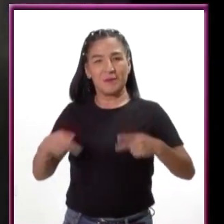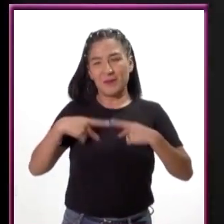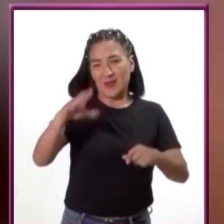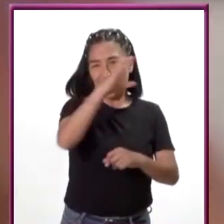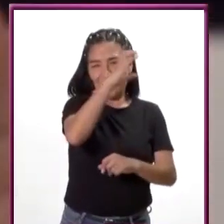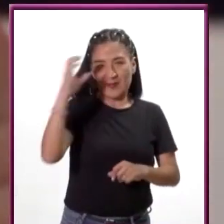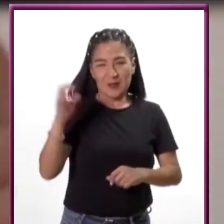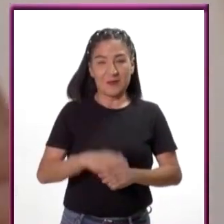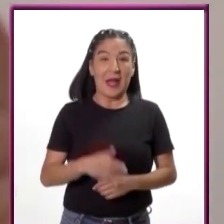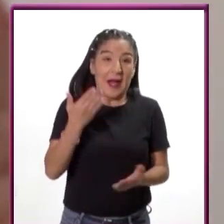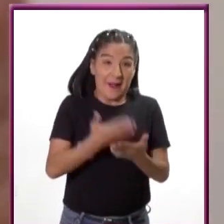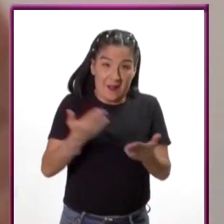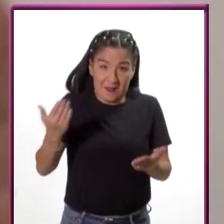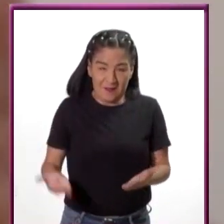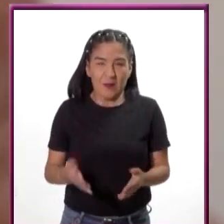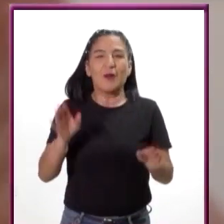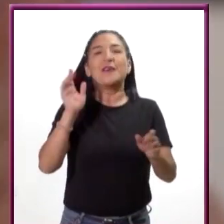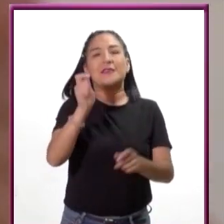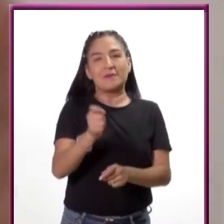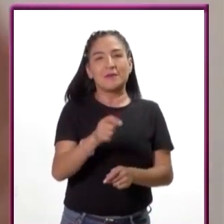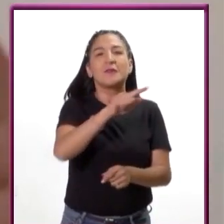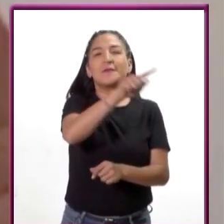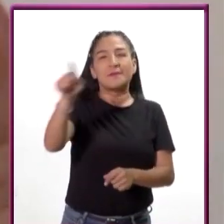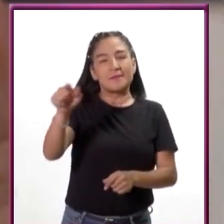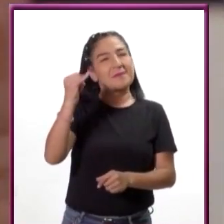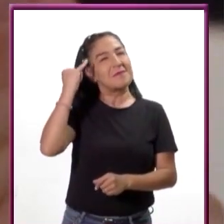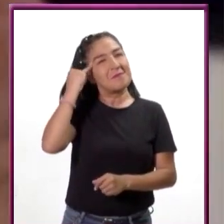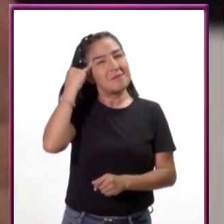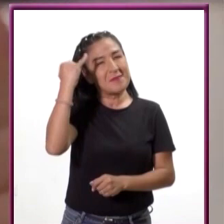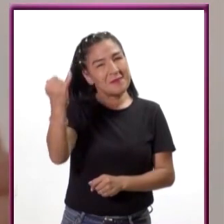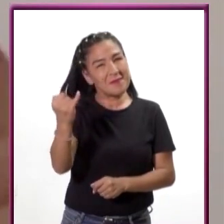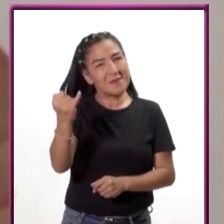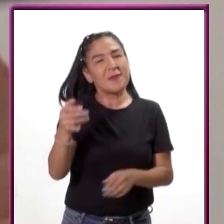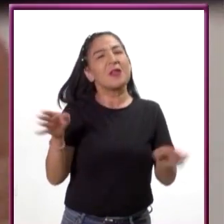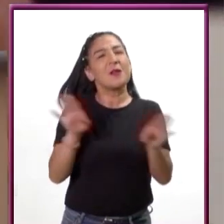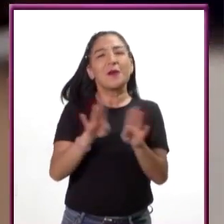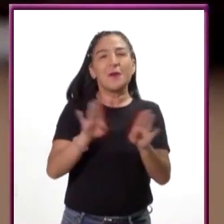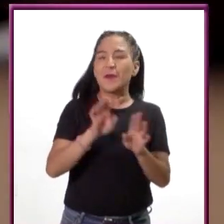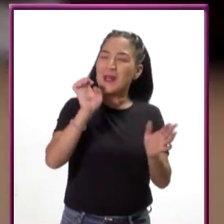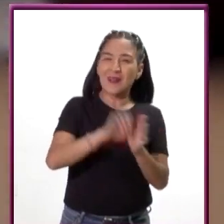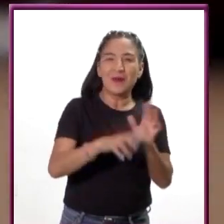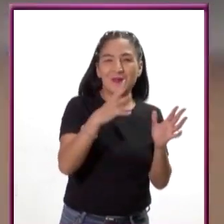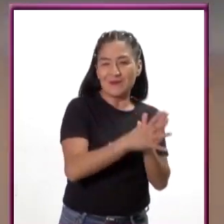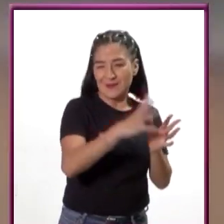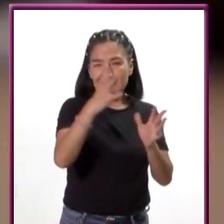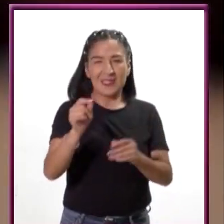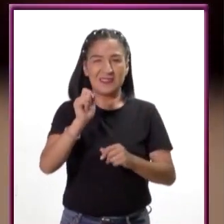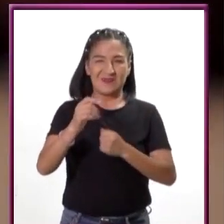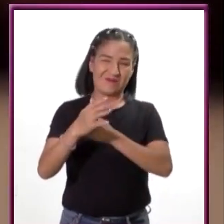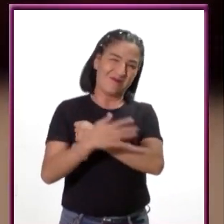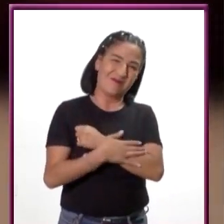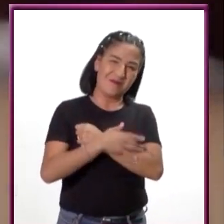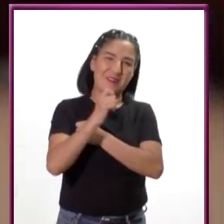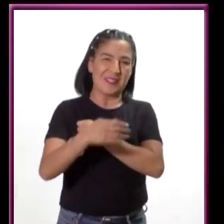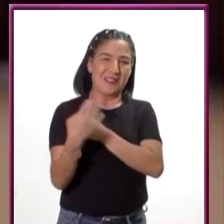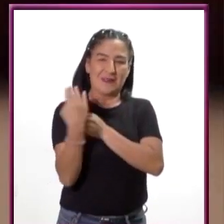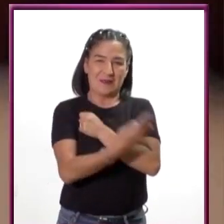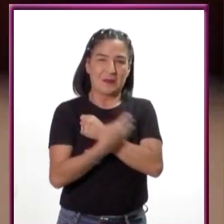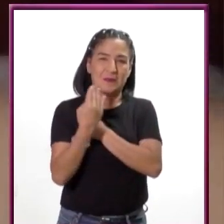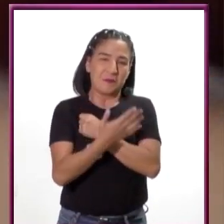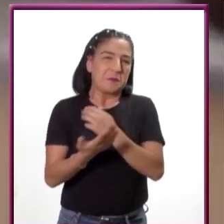fotografiaba. Ahora es momento de que imagines cómo actuarías si estuvieras frente al hombre lesionado de la imagen.